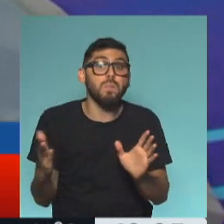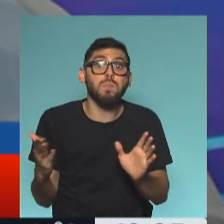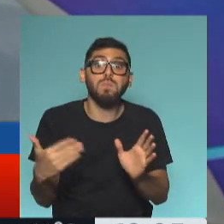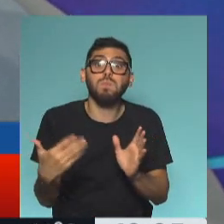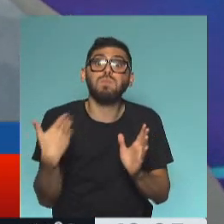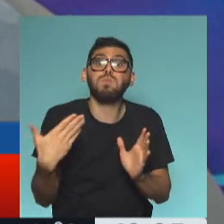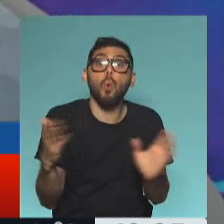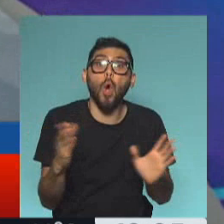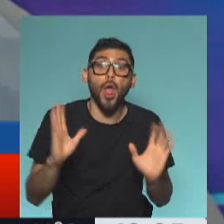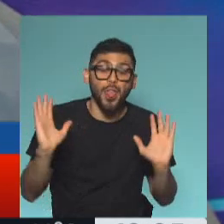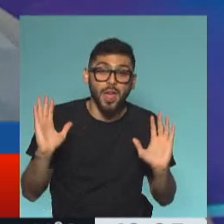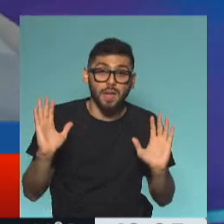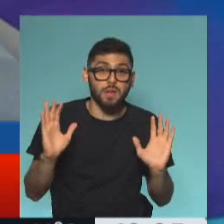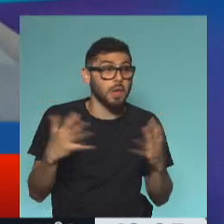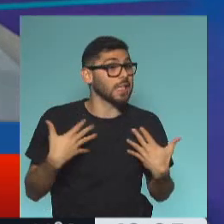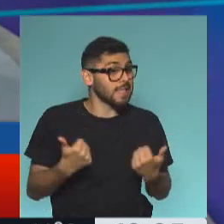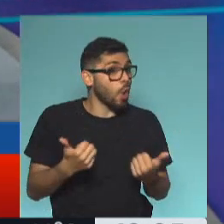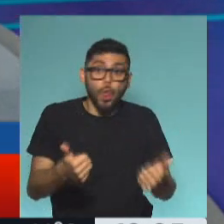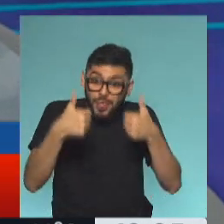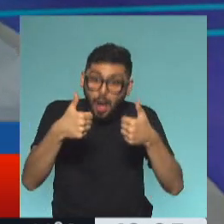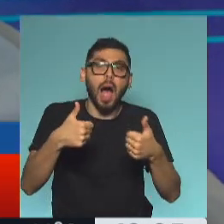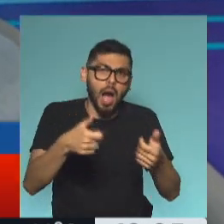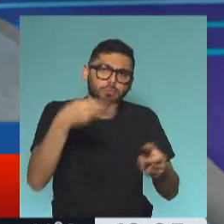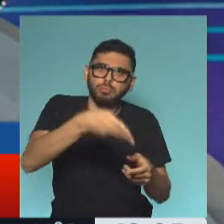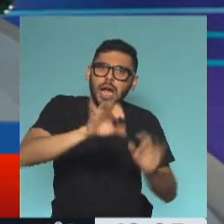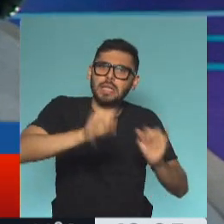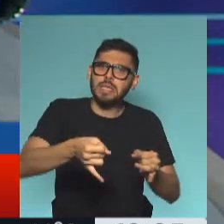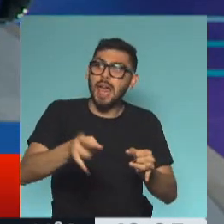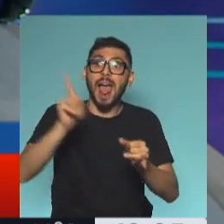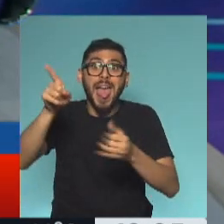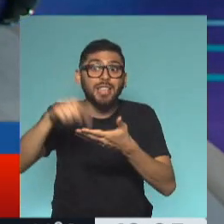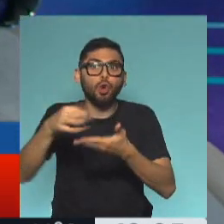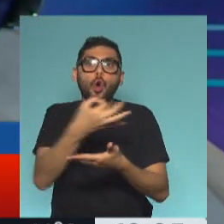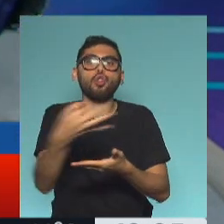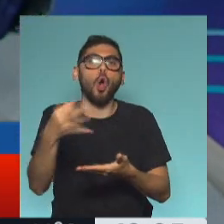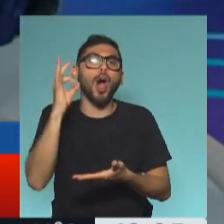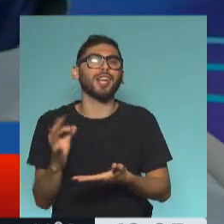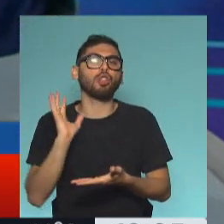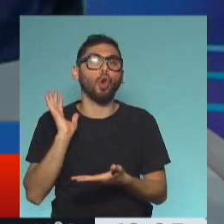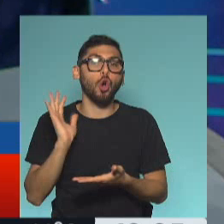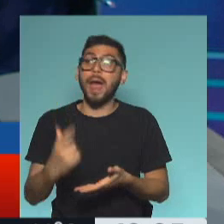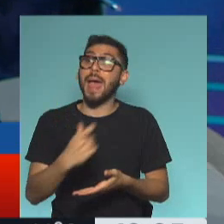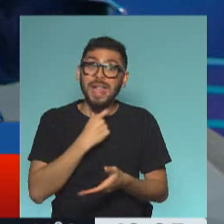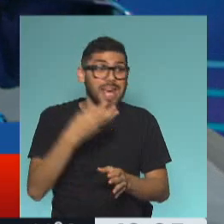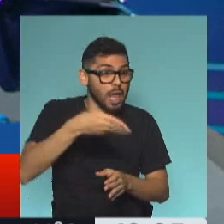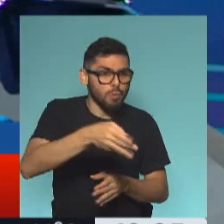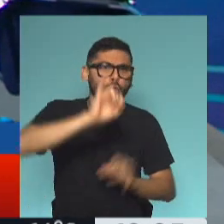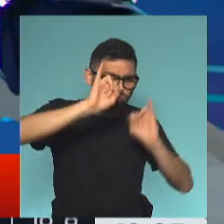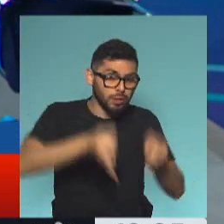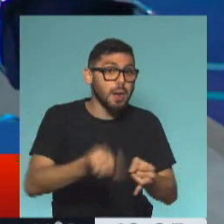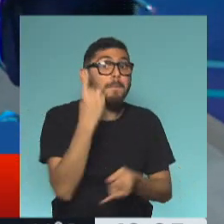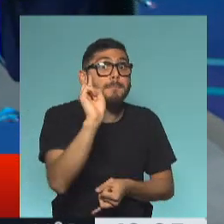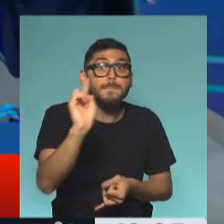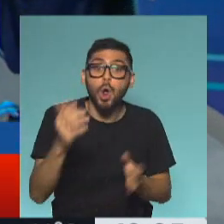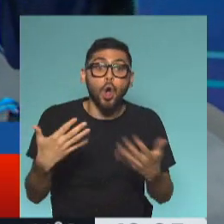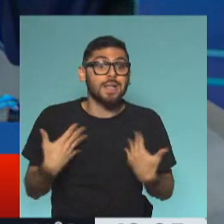vista de salud. ¿Sí? O sea, esa hubiera sido la forma correcta. Queremos que sea presencial tan pronto se pueda